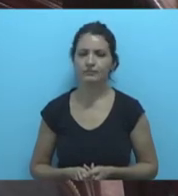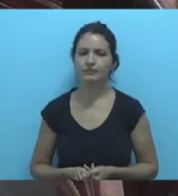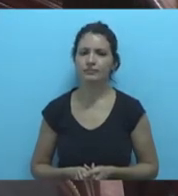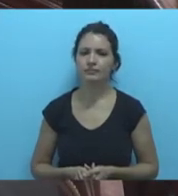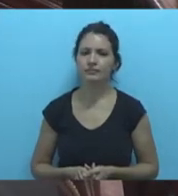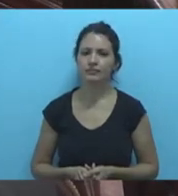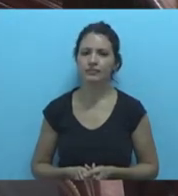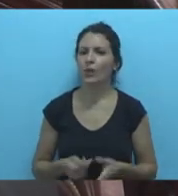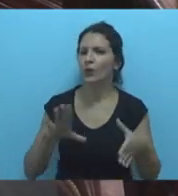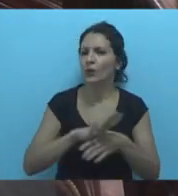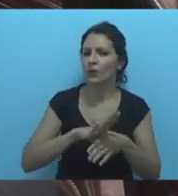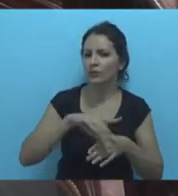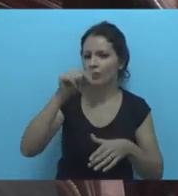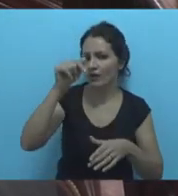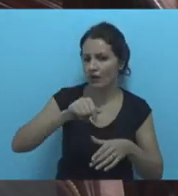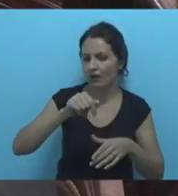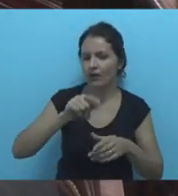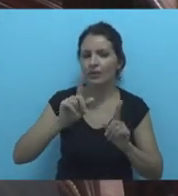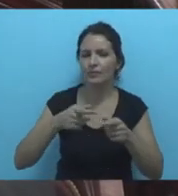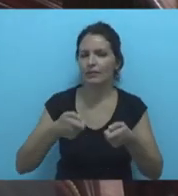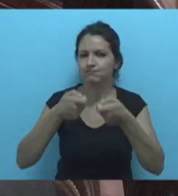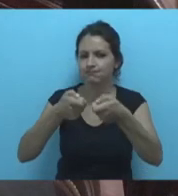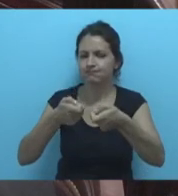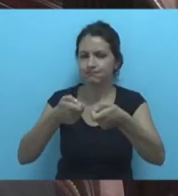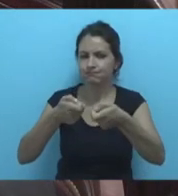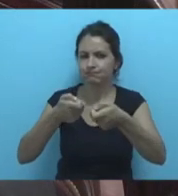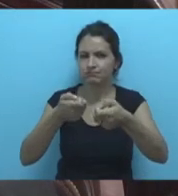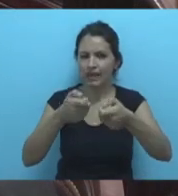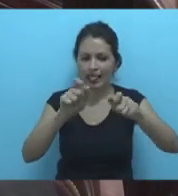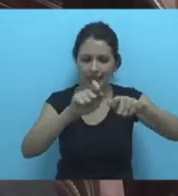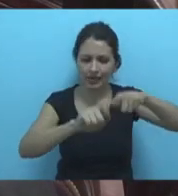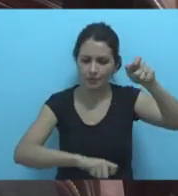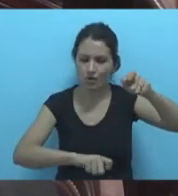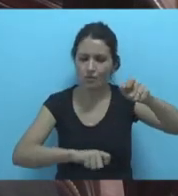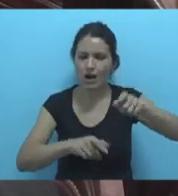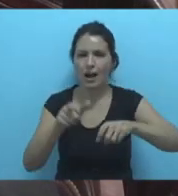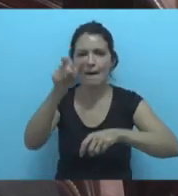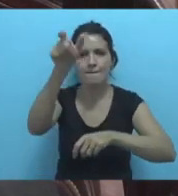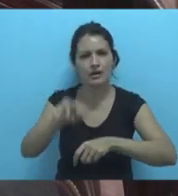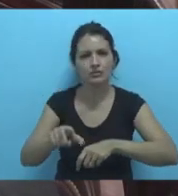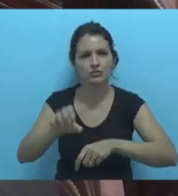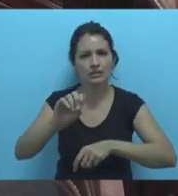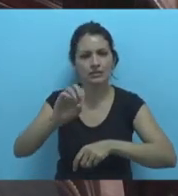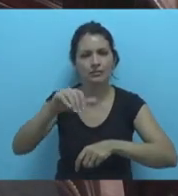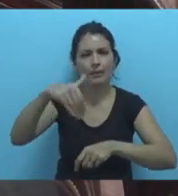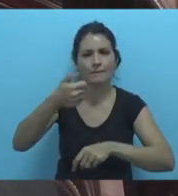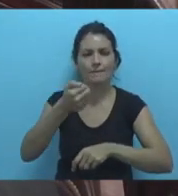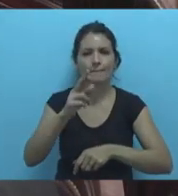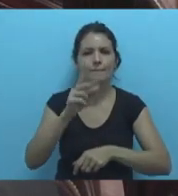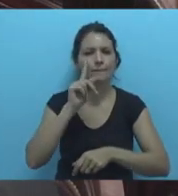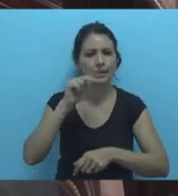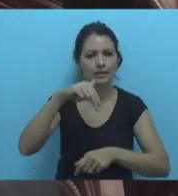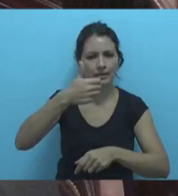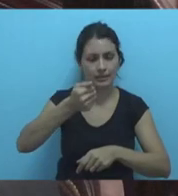hoy y darle este diploma a la trayectoria a Marina Quintero, que ya no está entre